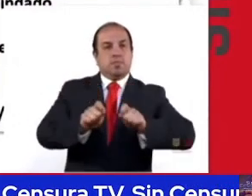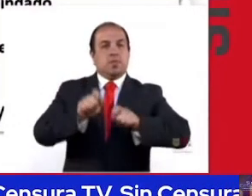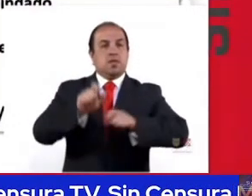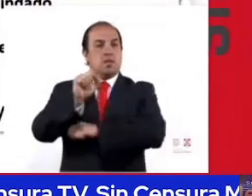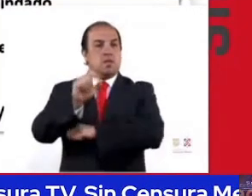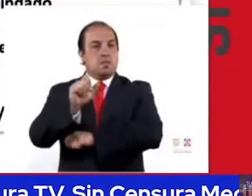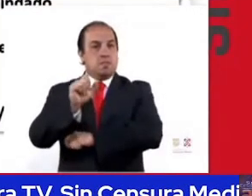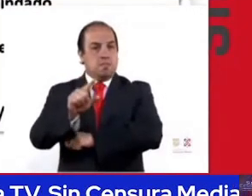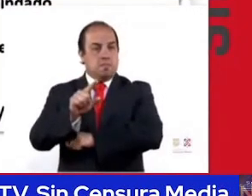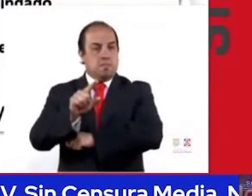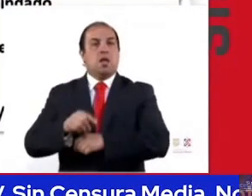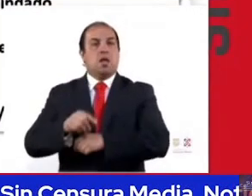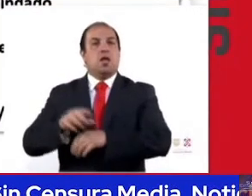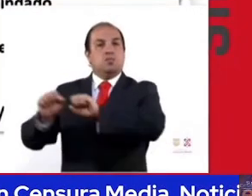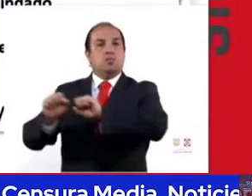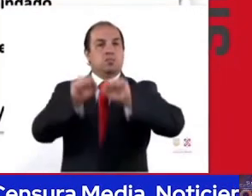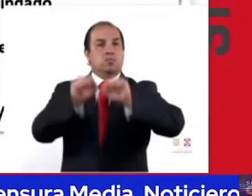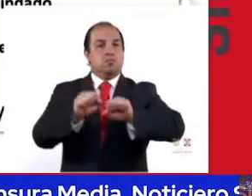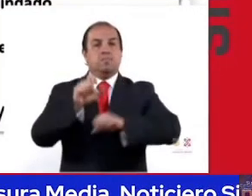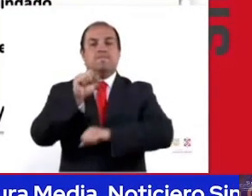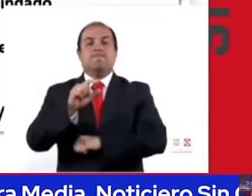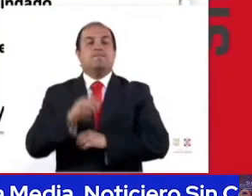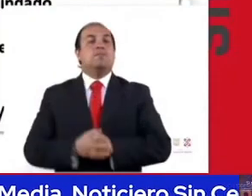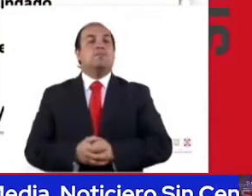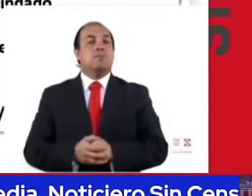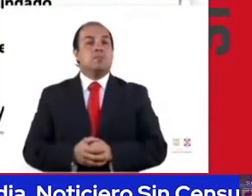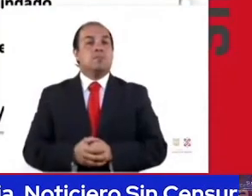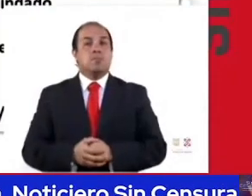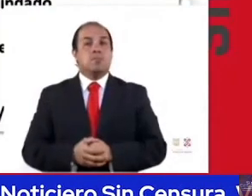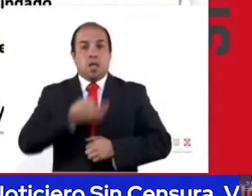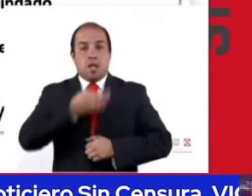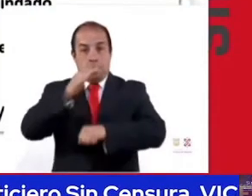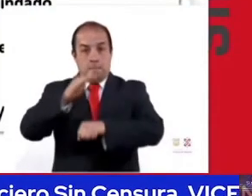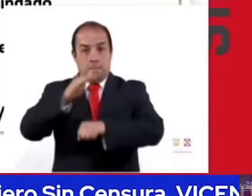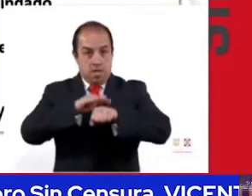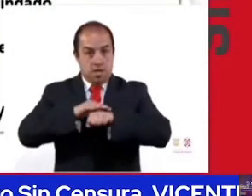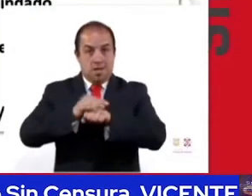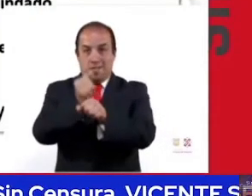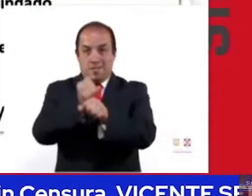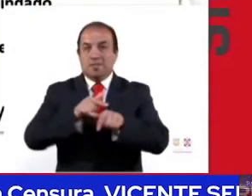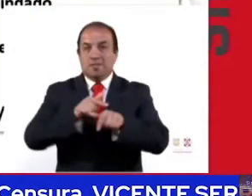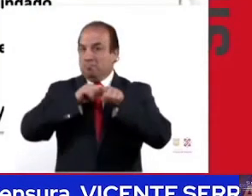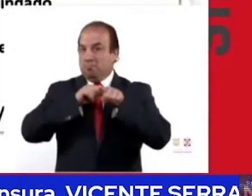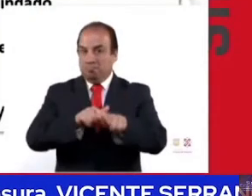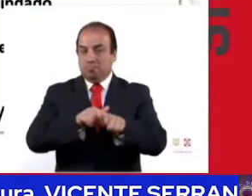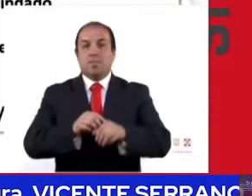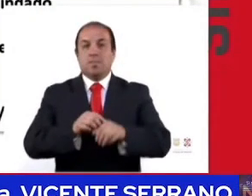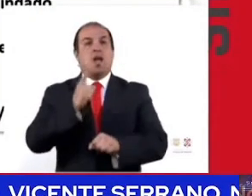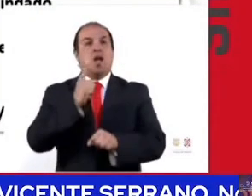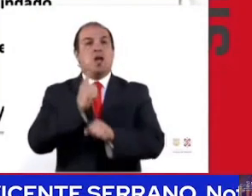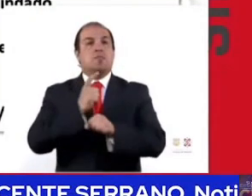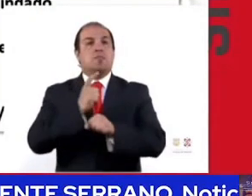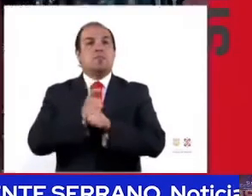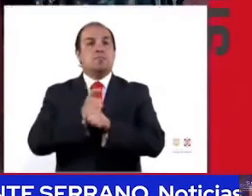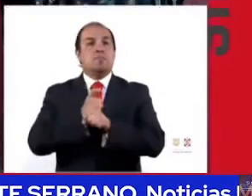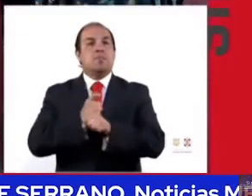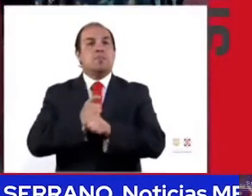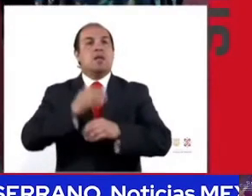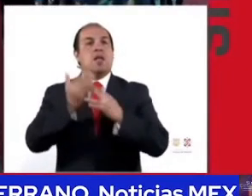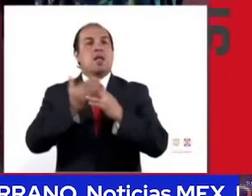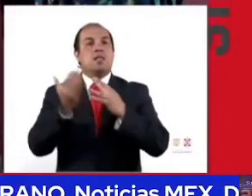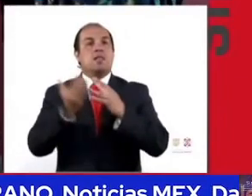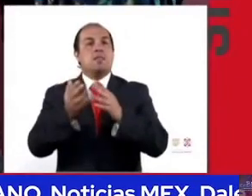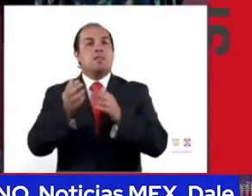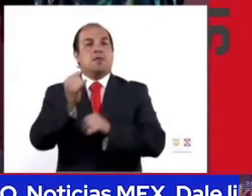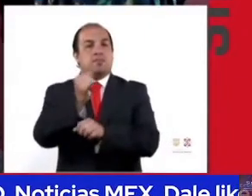Finalmente, informamos a ustedes que las investigaciones por este hecho continúan en curso. Esta es la primera fase de la investigación.